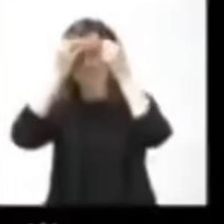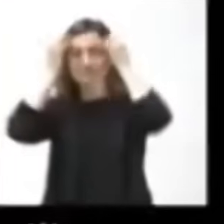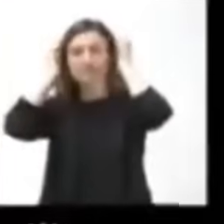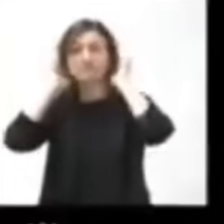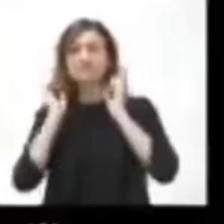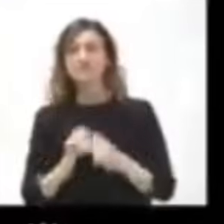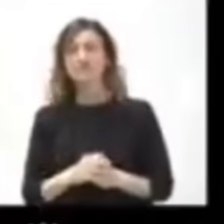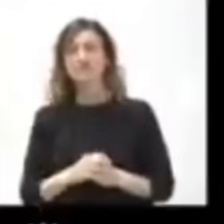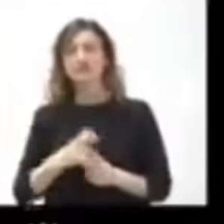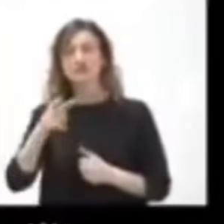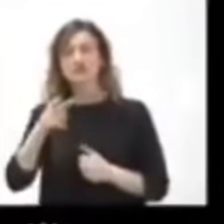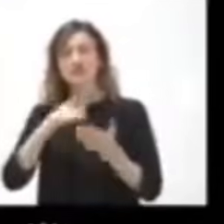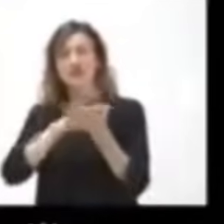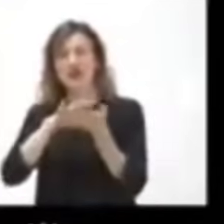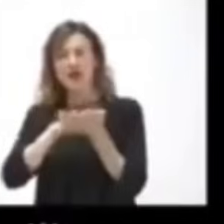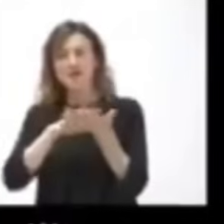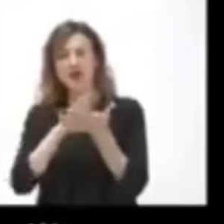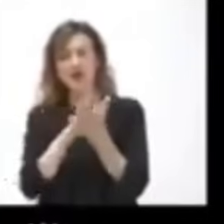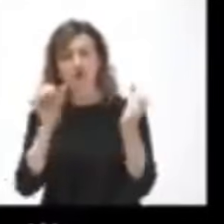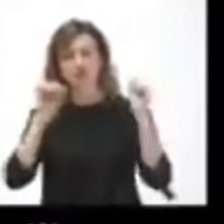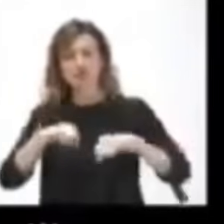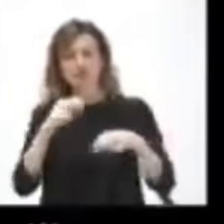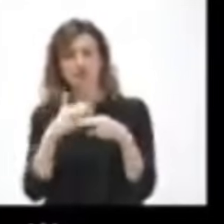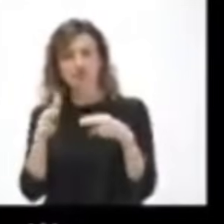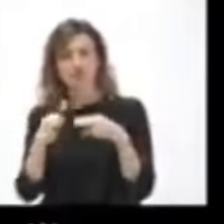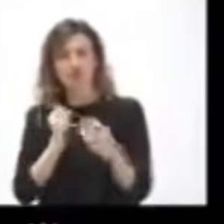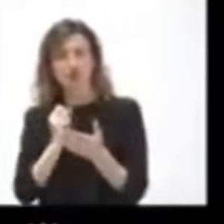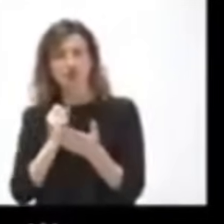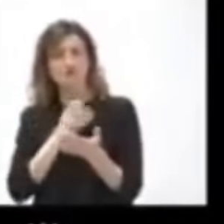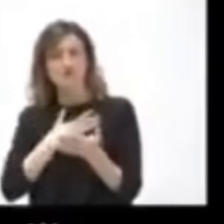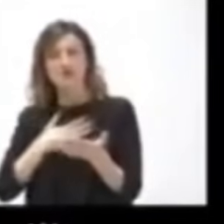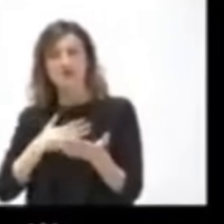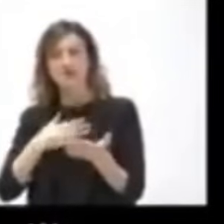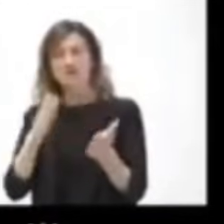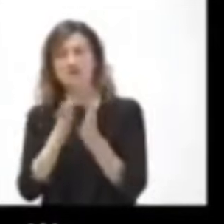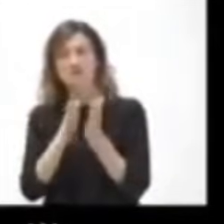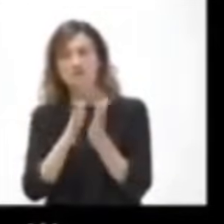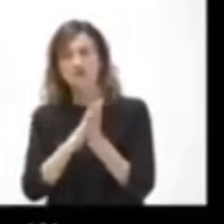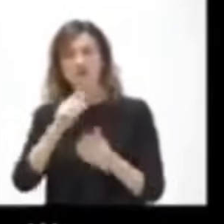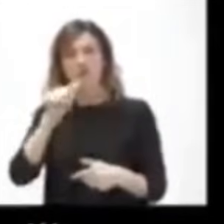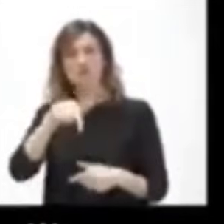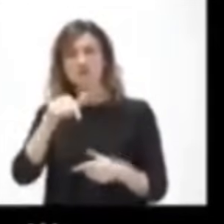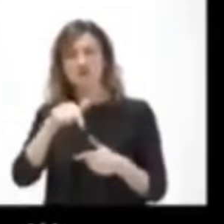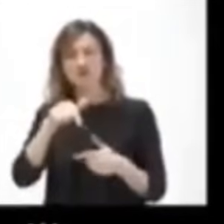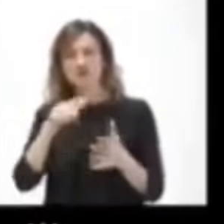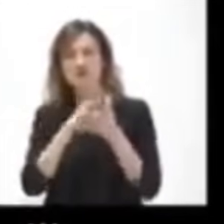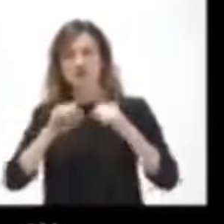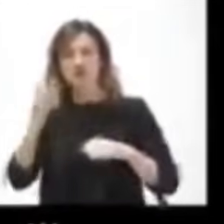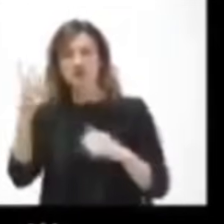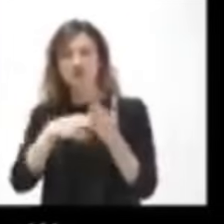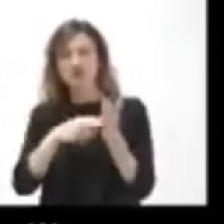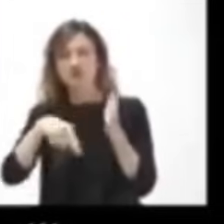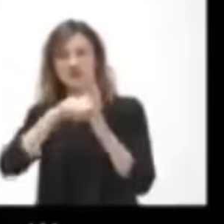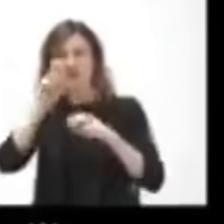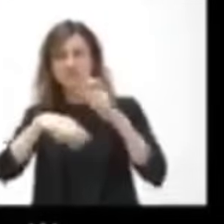Ese consenso que, político por el que apuestan, le ha comentado el compañero que no han aprobado ustedes de 2.000 enmiendas a los